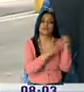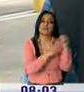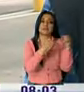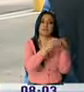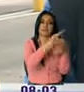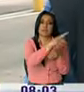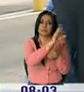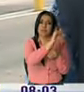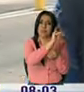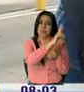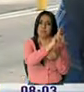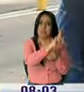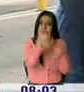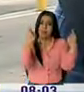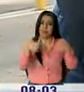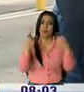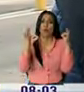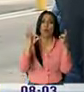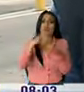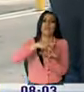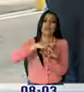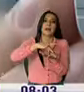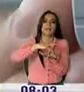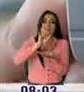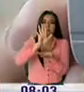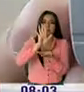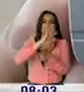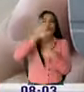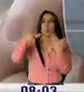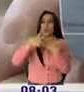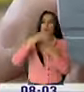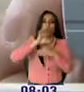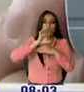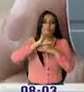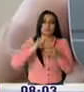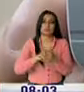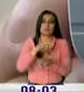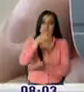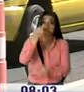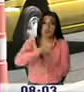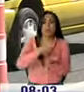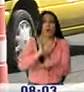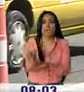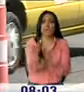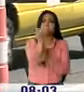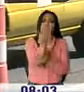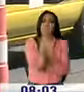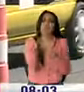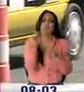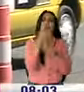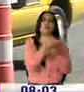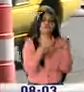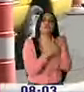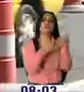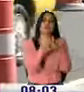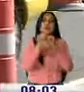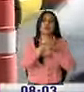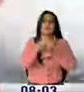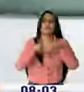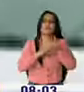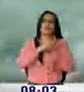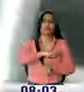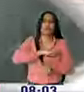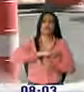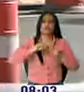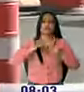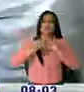en cualquier farmacia Fibeca a nivel nacional. Para adquirir el tag, usted se puede acercar a las oficinas de la Administración Municipal Zona Norte Eugenio